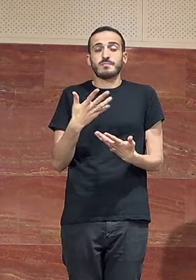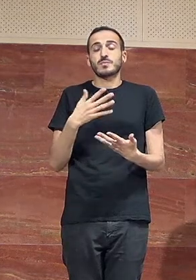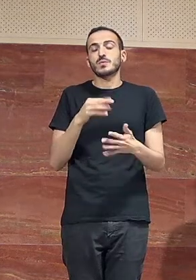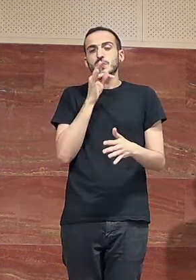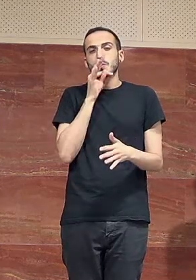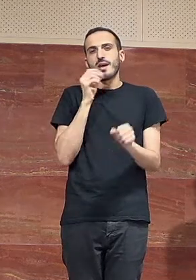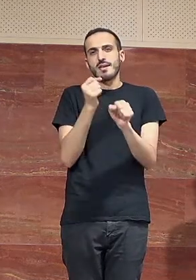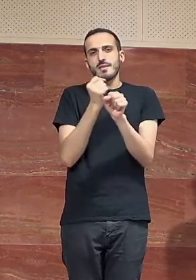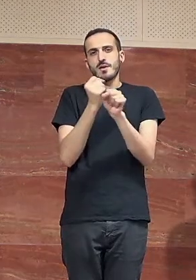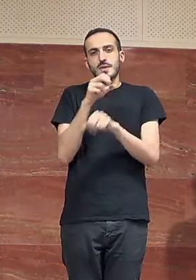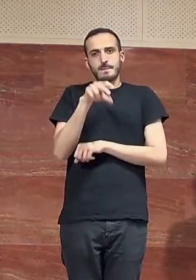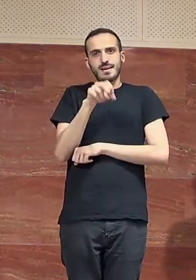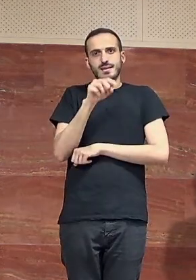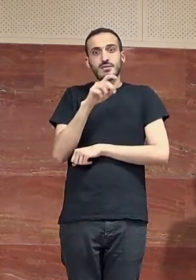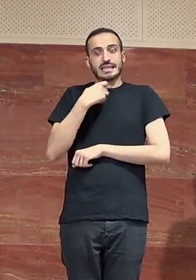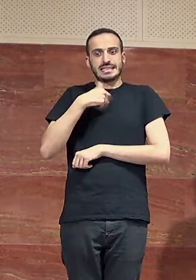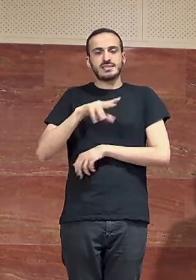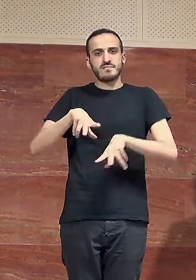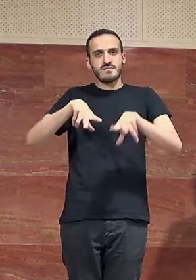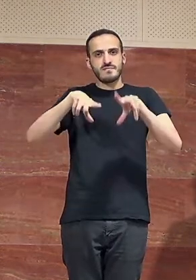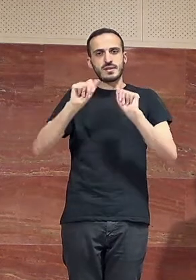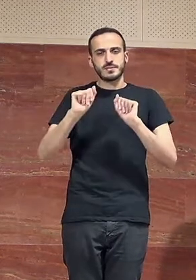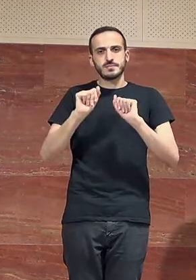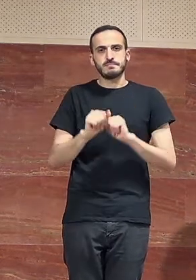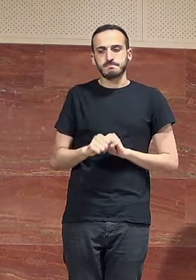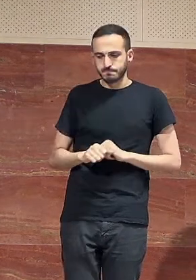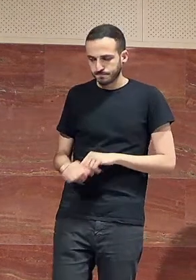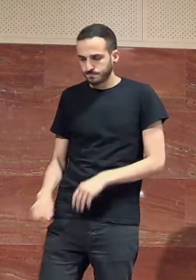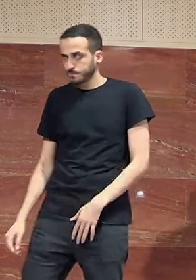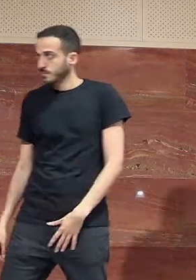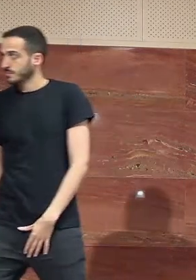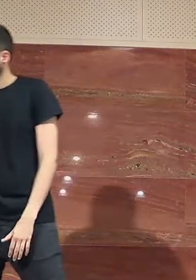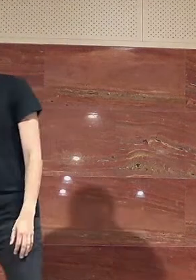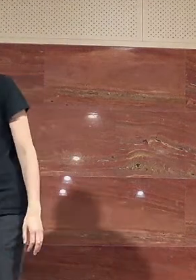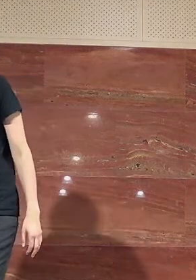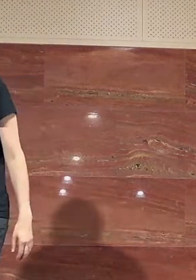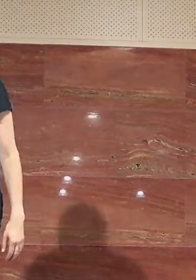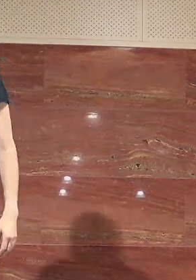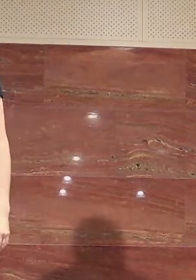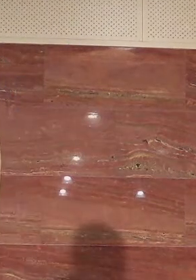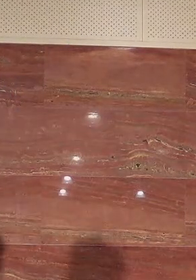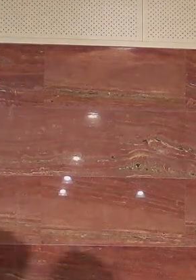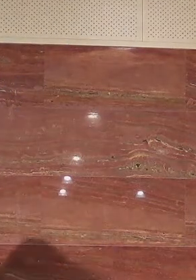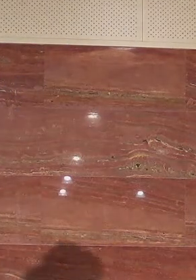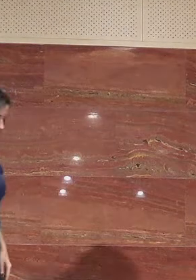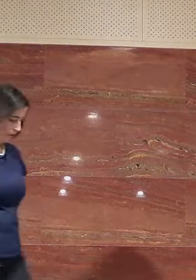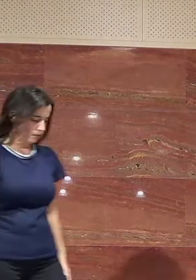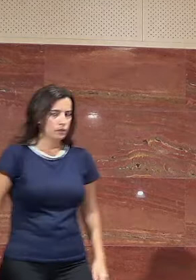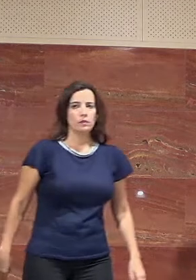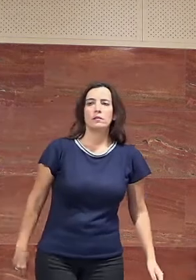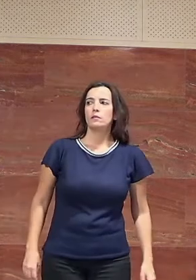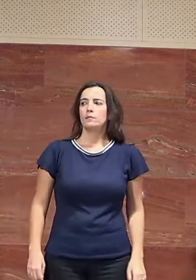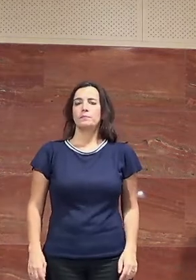más o menos completas y actuaciones de ampliaciones de acera y otras mejoras peatonales.